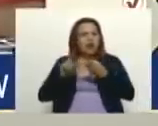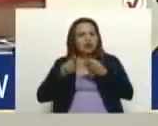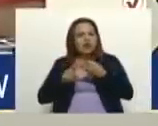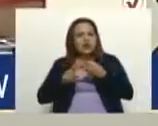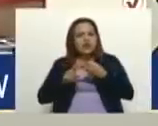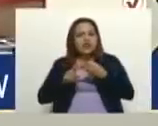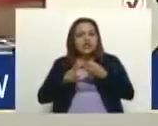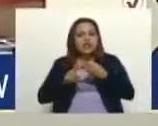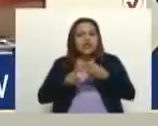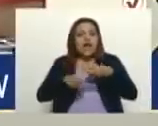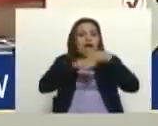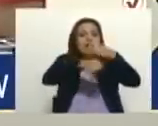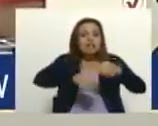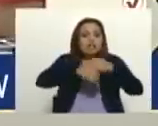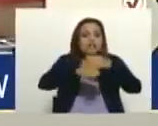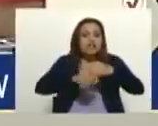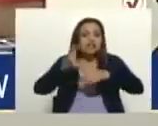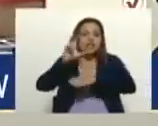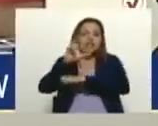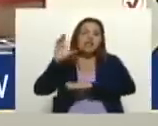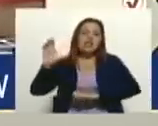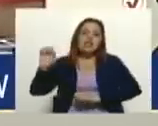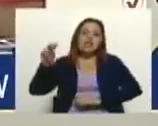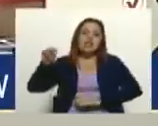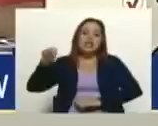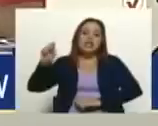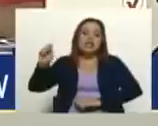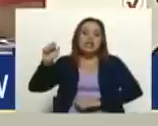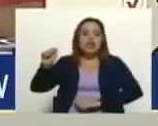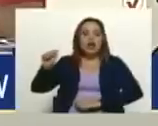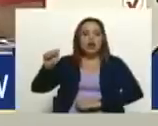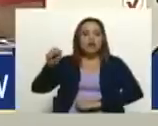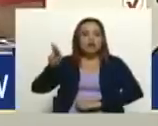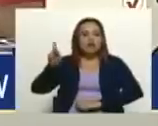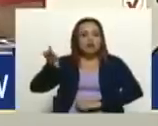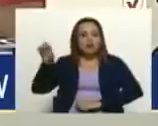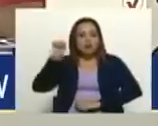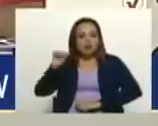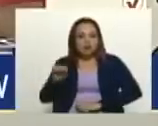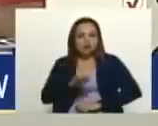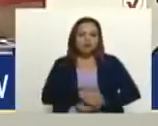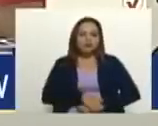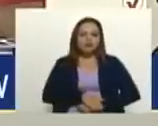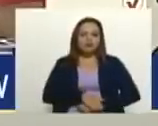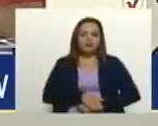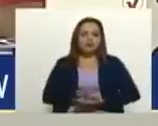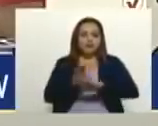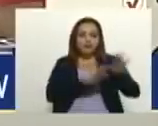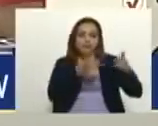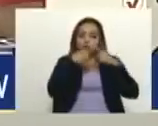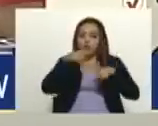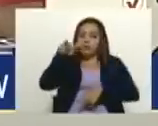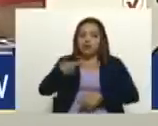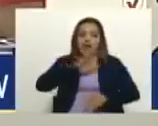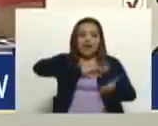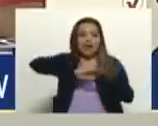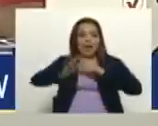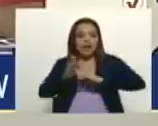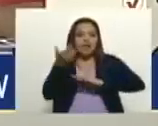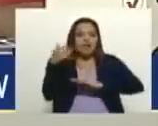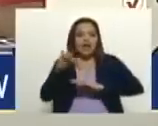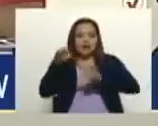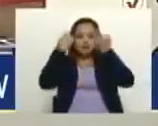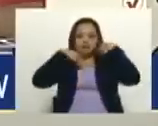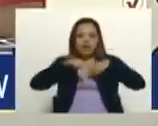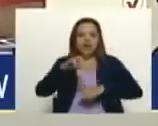Centauros. Centauros. George Herbie Salazar en karate 2, nuevamente campeona, medalla de oro